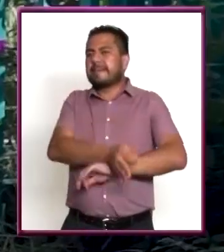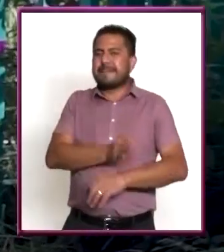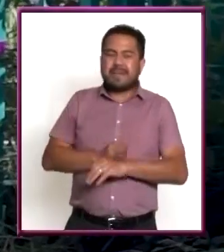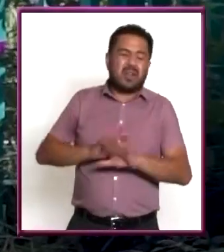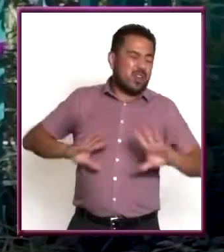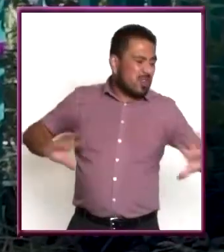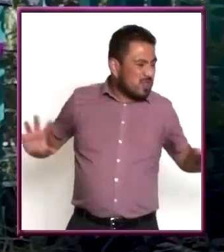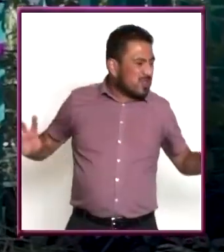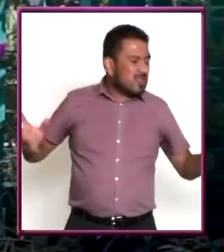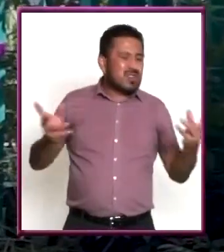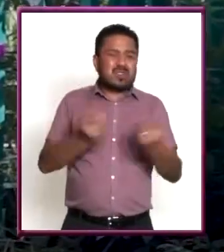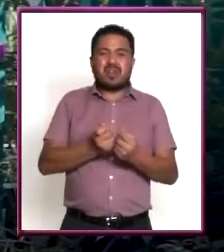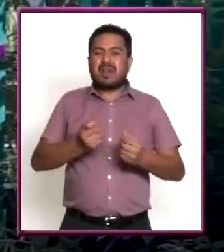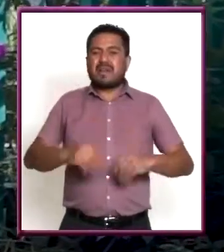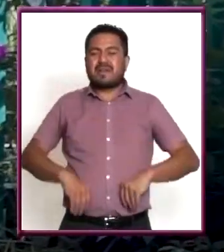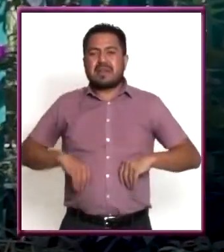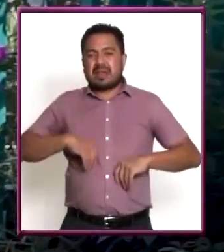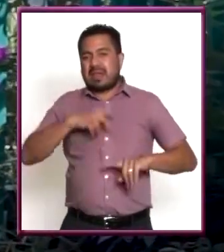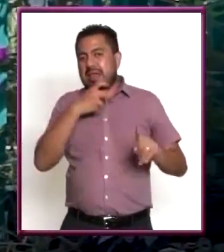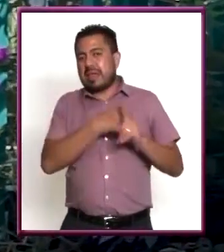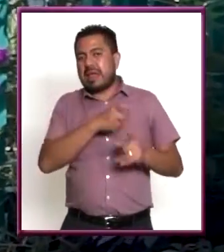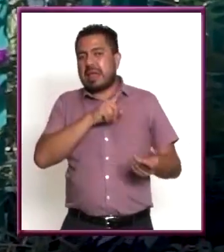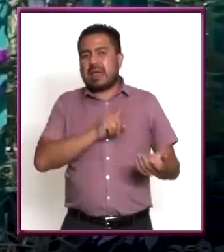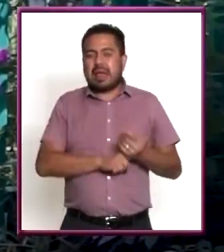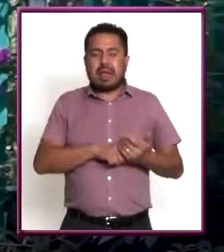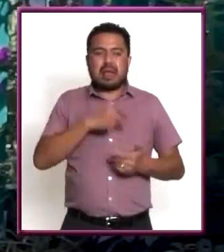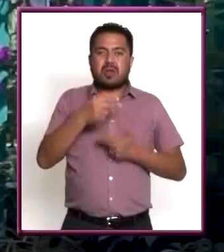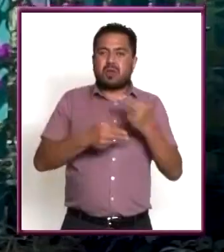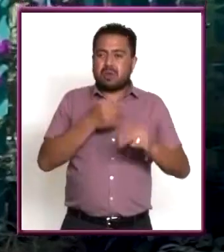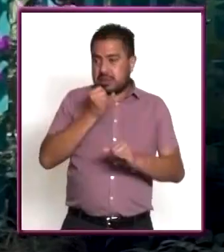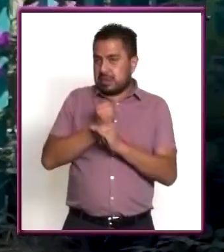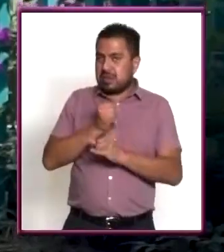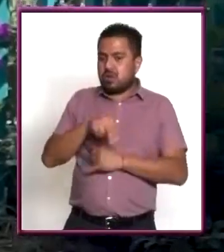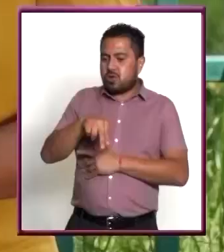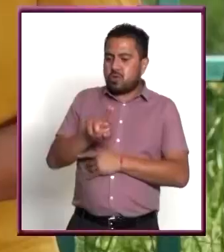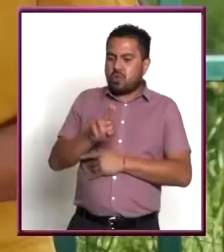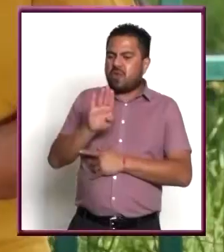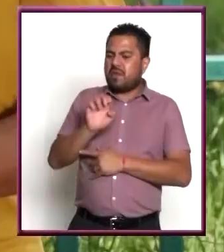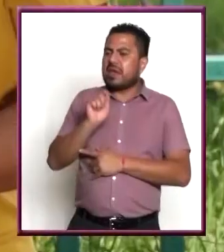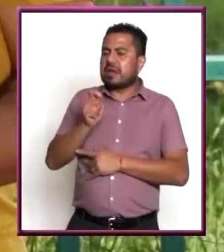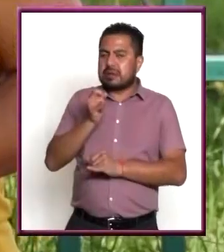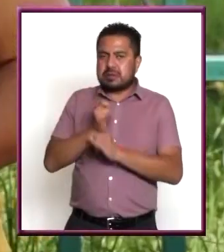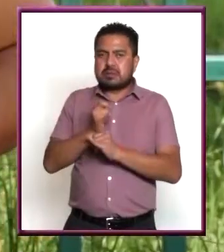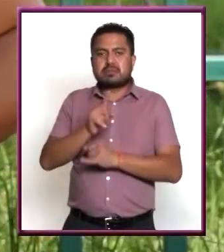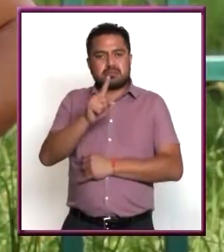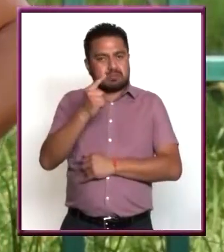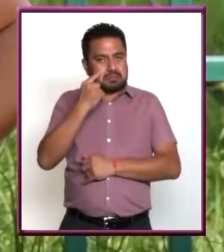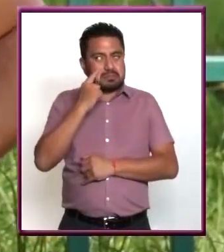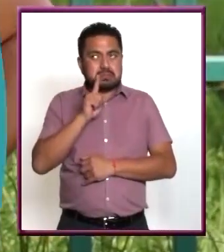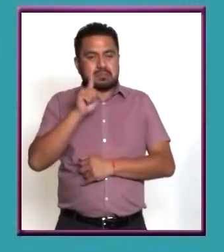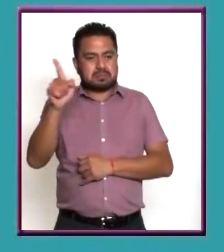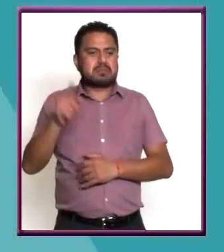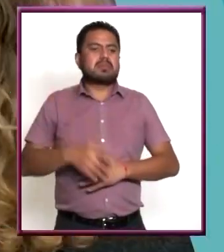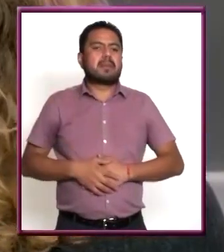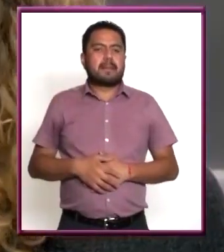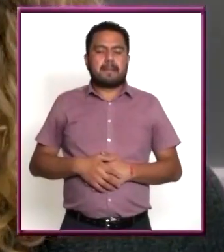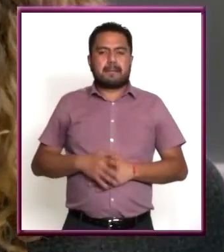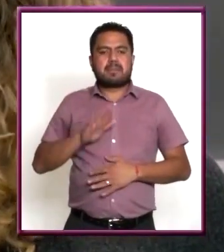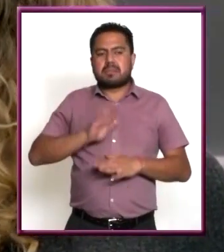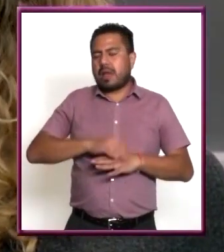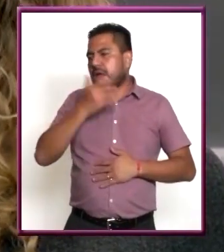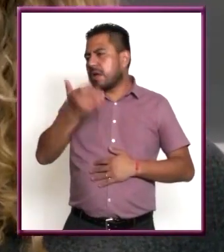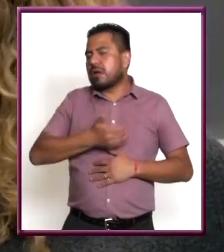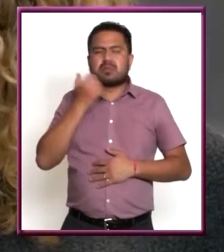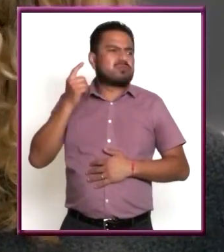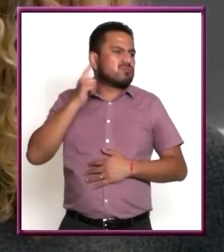los memes, todo. Toda nuestra vida está ahí. La nube es la internet, ¿verdad? Sí, checa el dato.